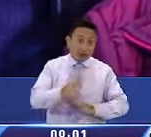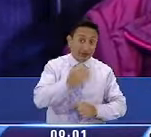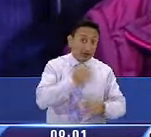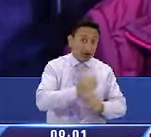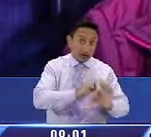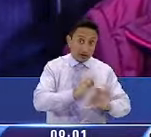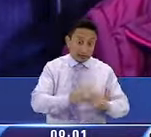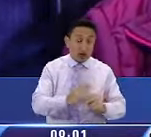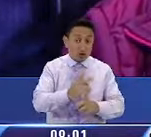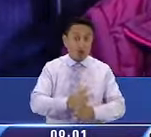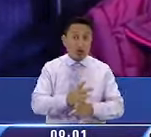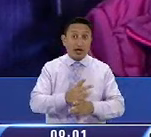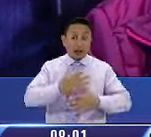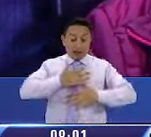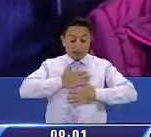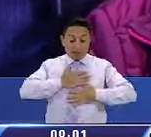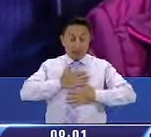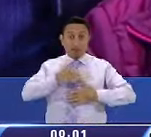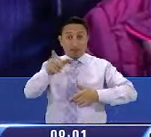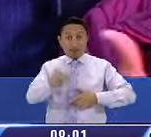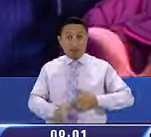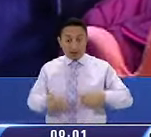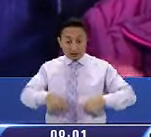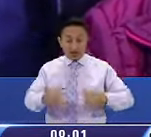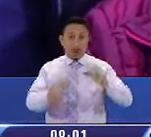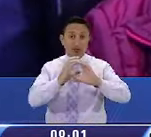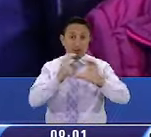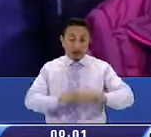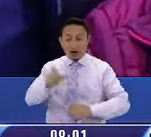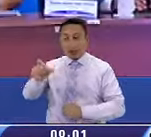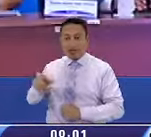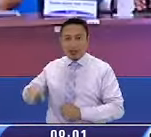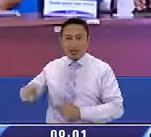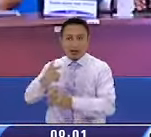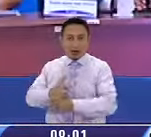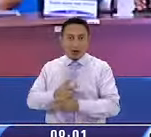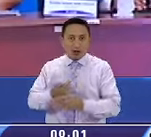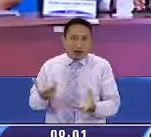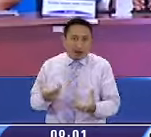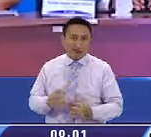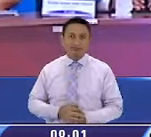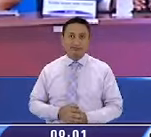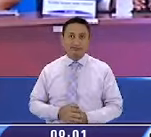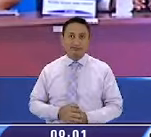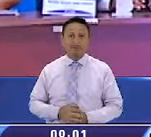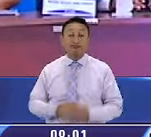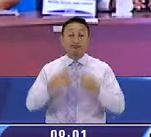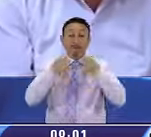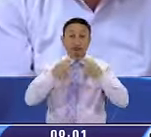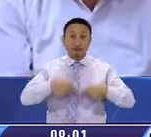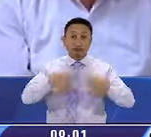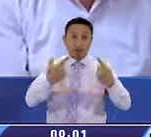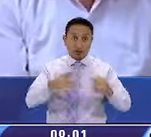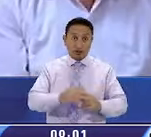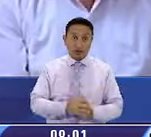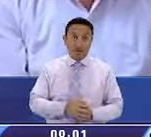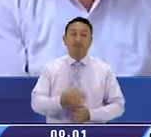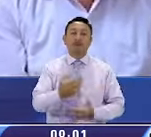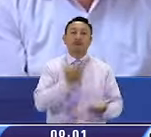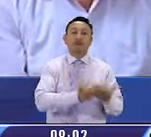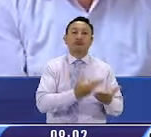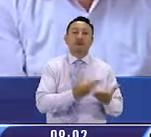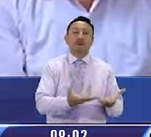es precautelar la vida del transportista y la vida de los usuarios. Anunciaron entonces la instalación de la mesa